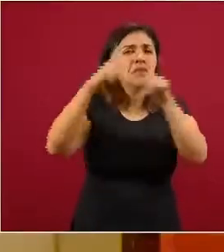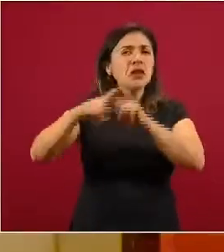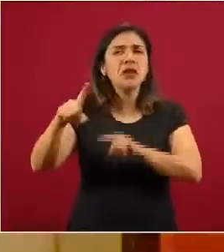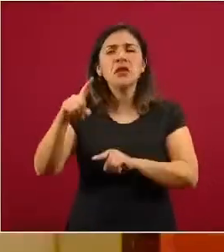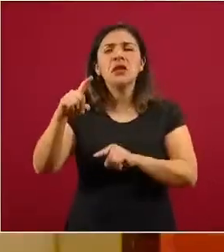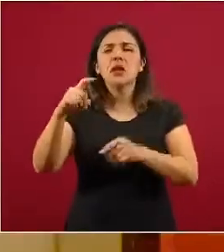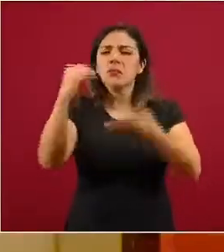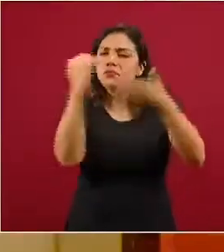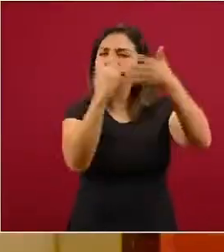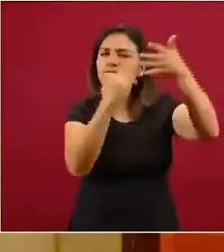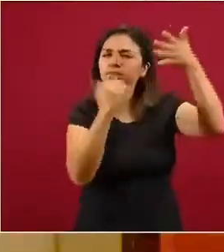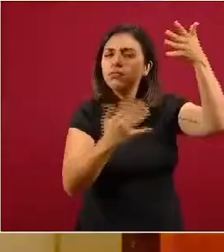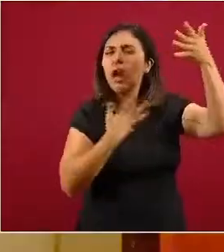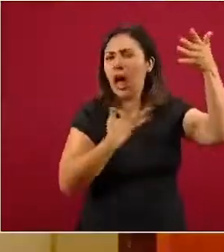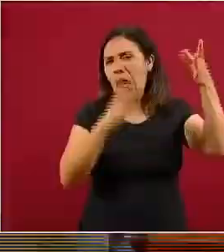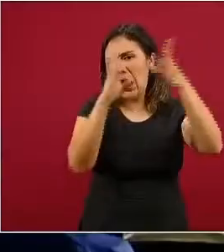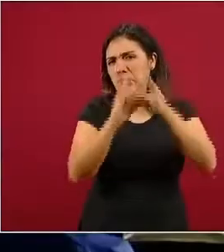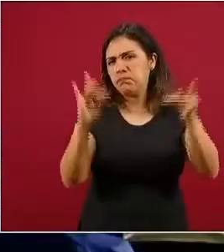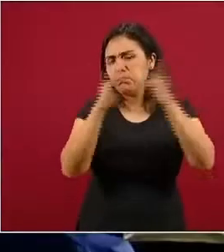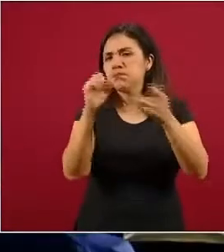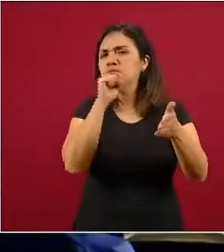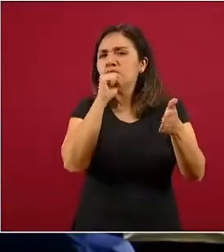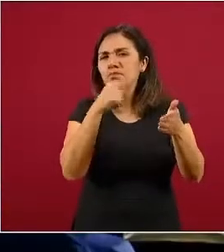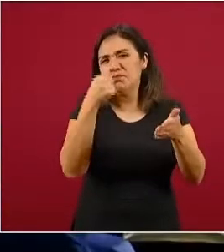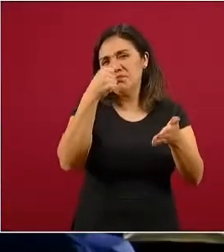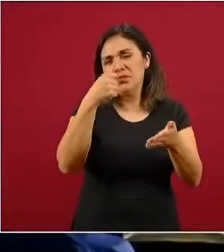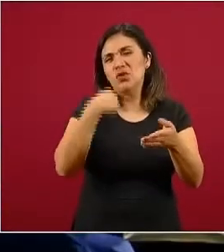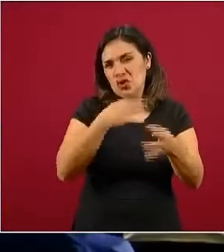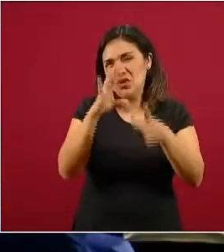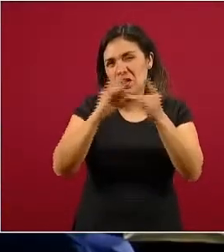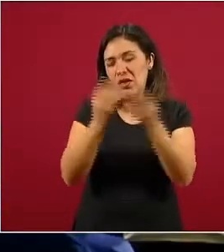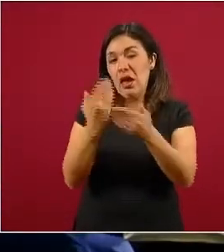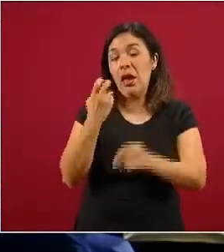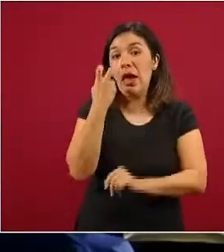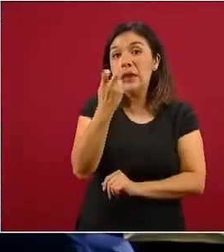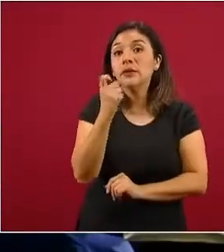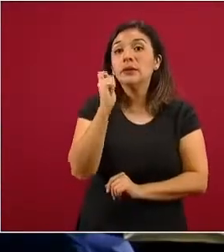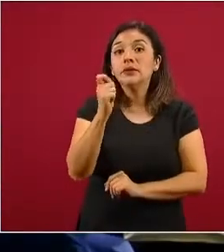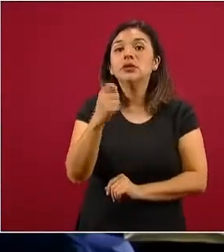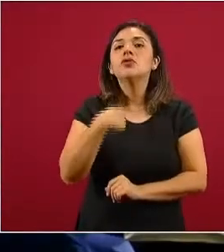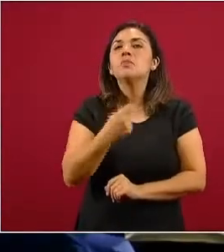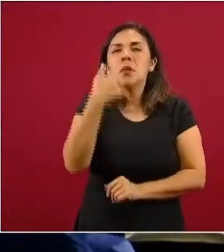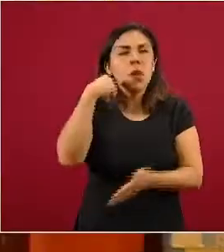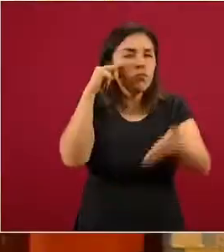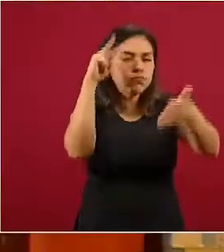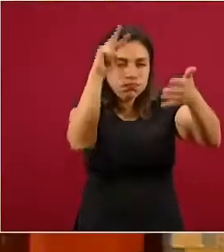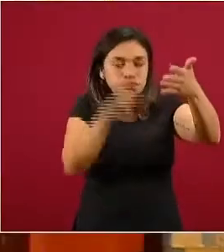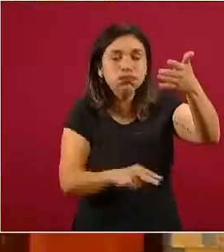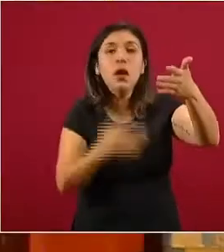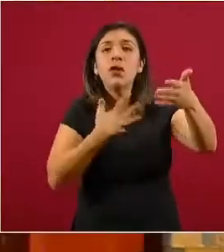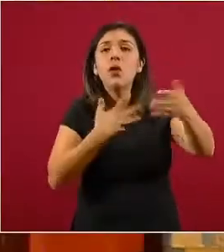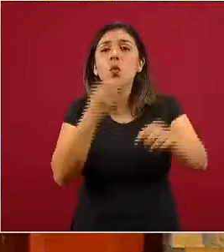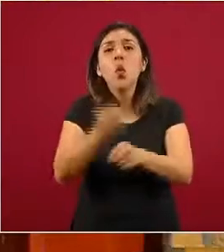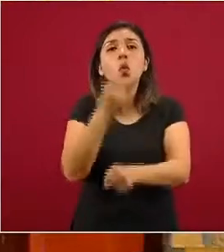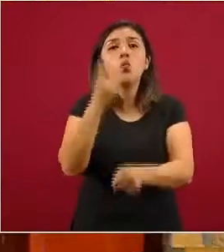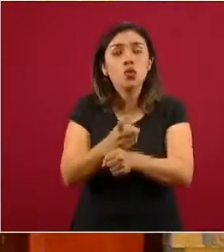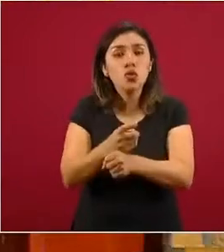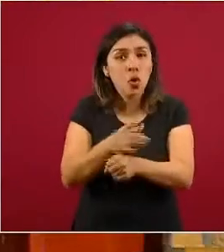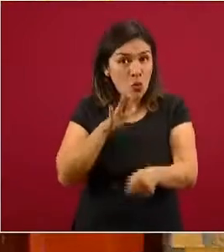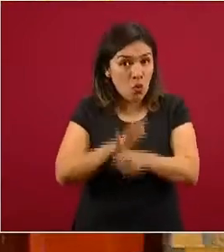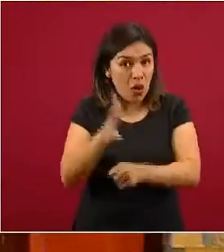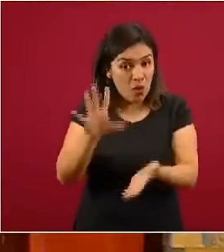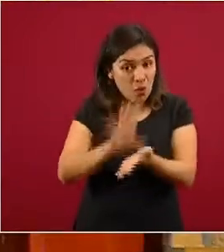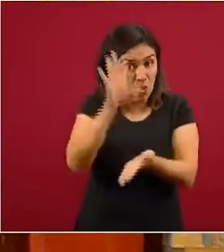agosto, pero como también sucede con los datos de la vigilancia epidemiológica, que tenemos que recortar algunas semanas, aquí